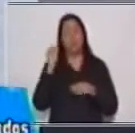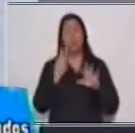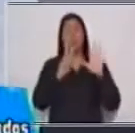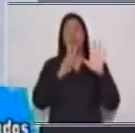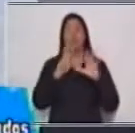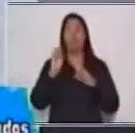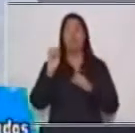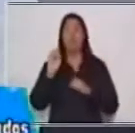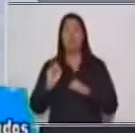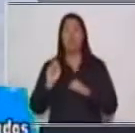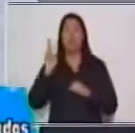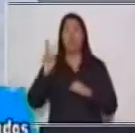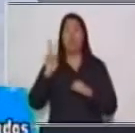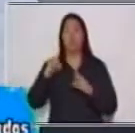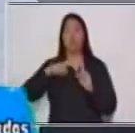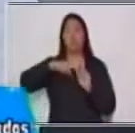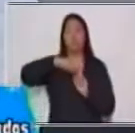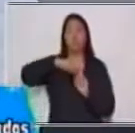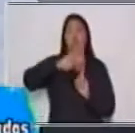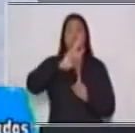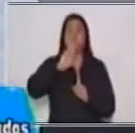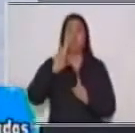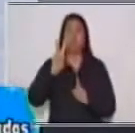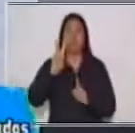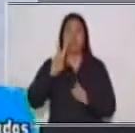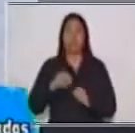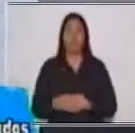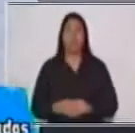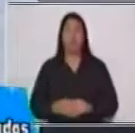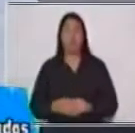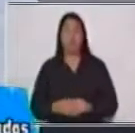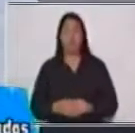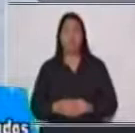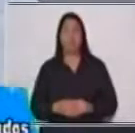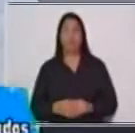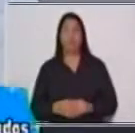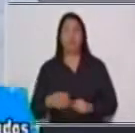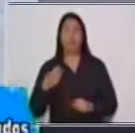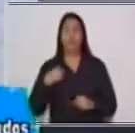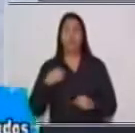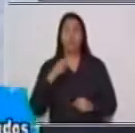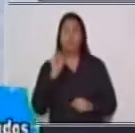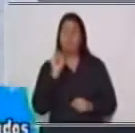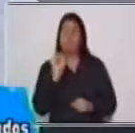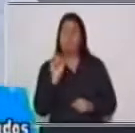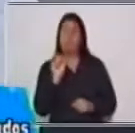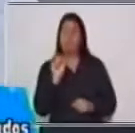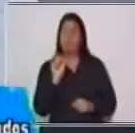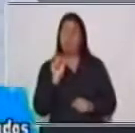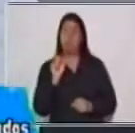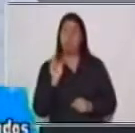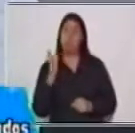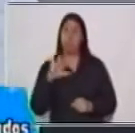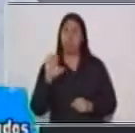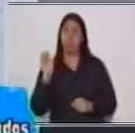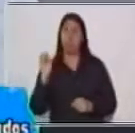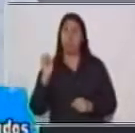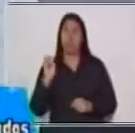32. Y voy a colocar el 32, voy a agregar punto decimal y le agrego 0.